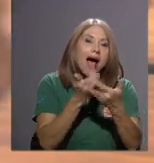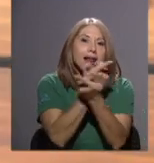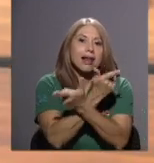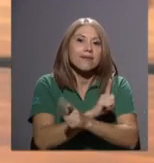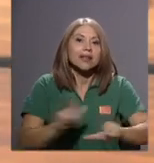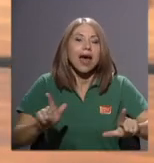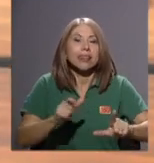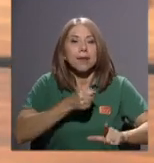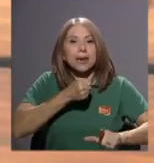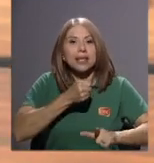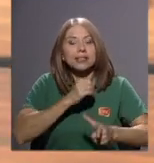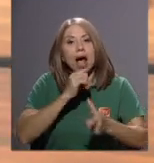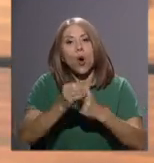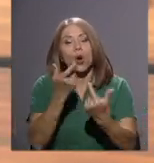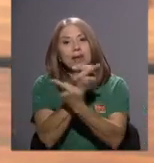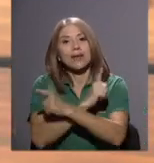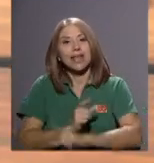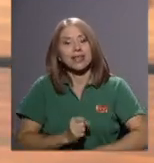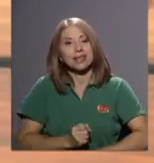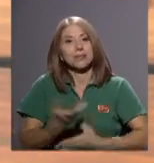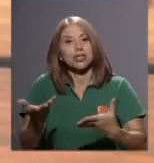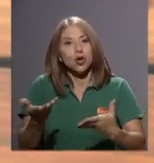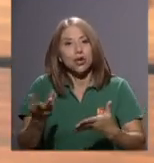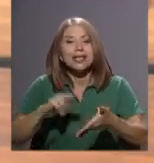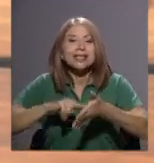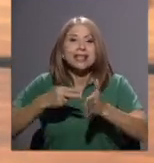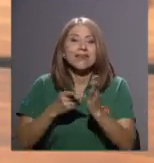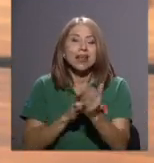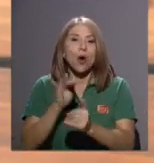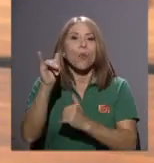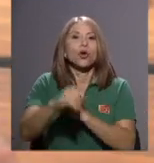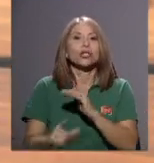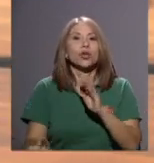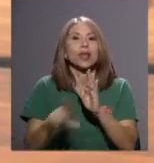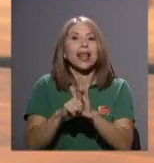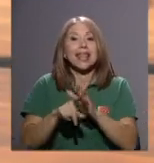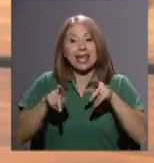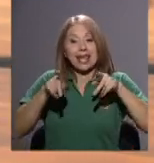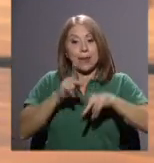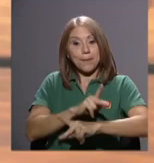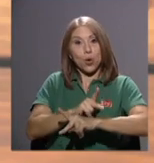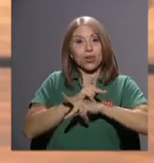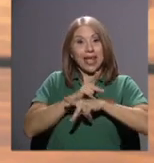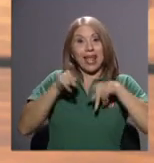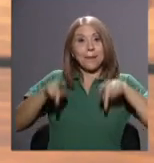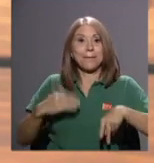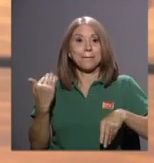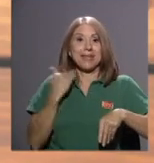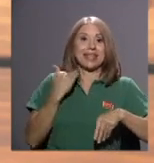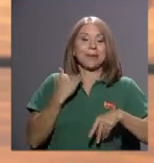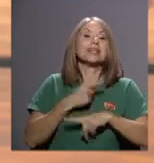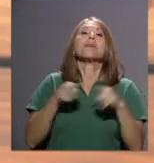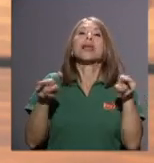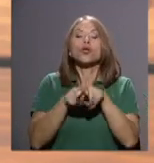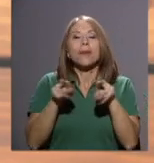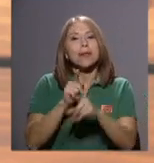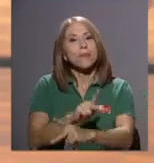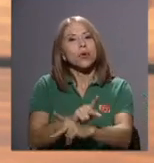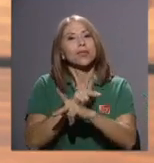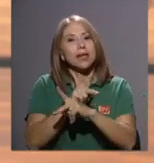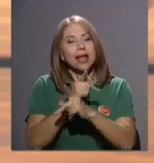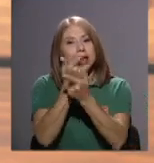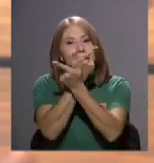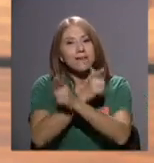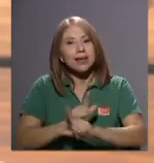expresión. Lo que lo convierte en un proyecto de ley que protege a las víctimas, pero también tiene siempre uh-huh. en cuenta la libertad de expresión y libertad de